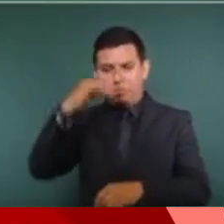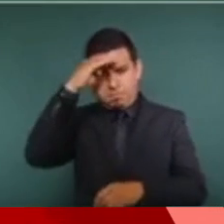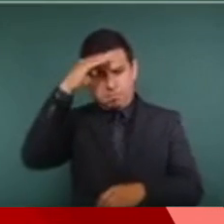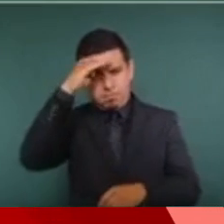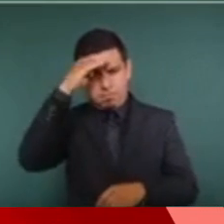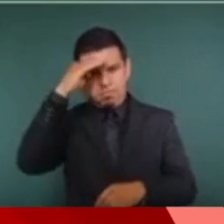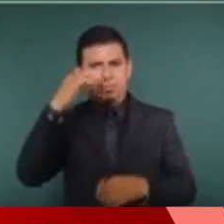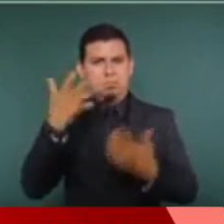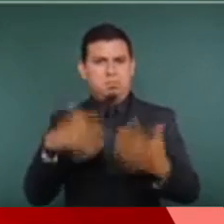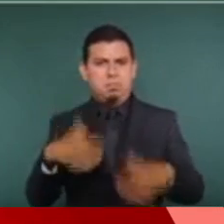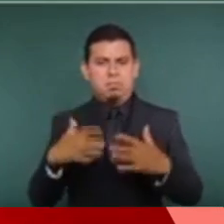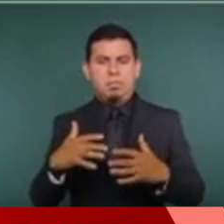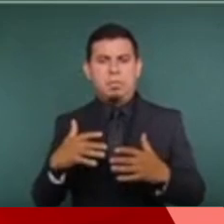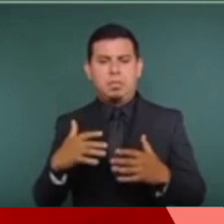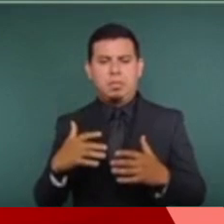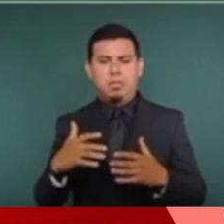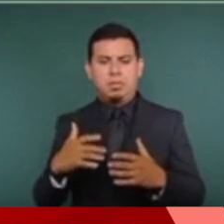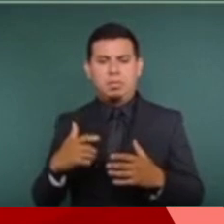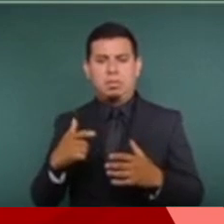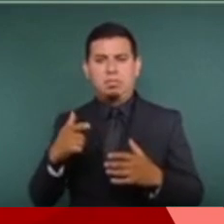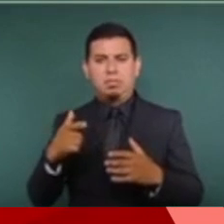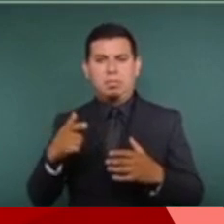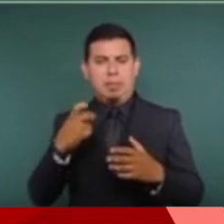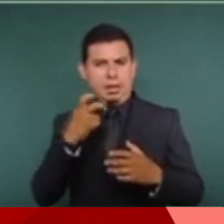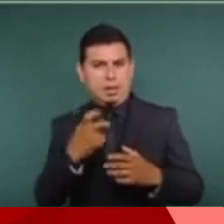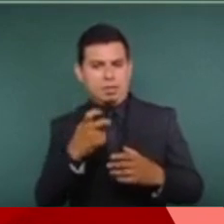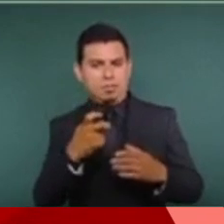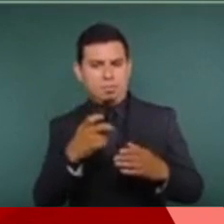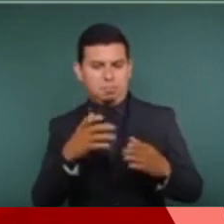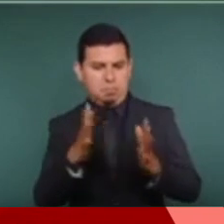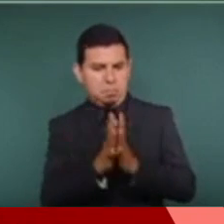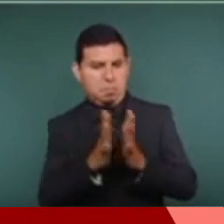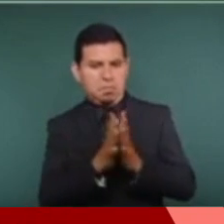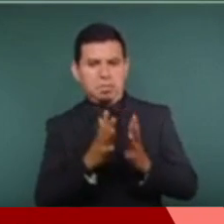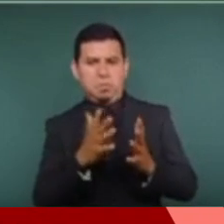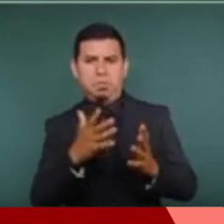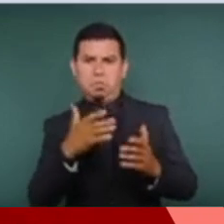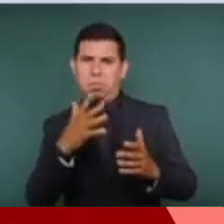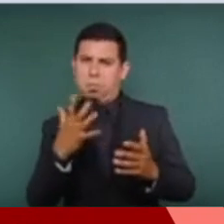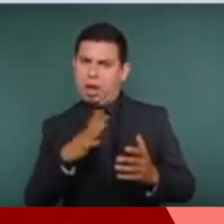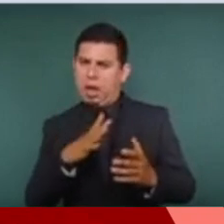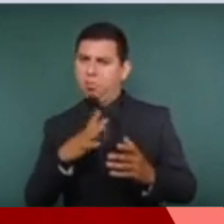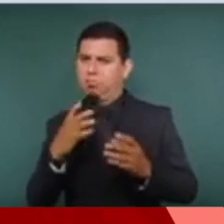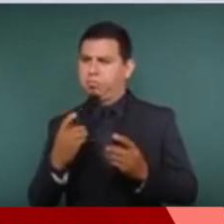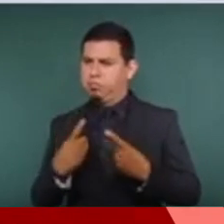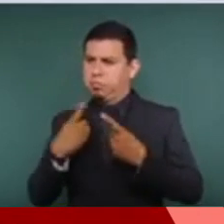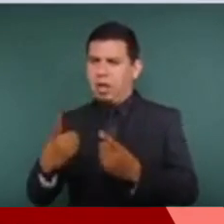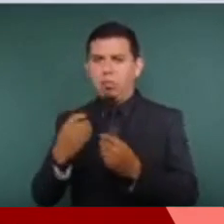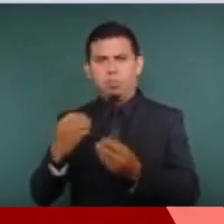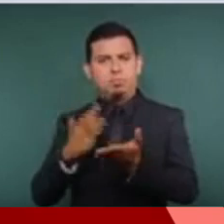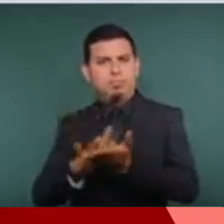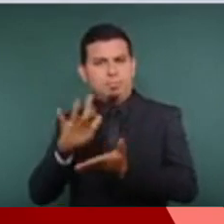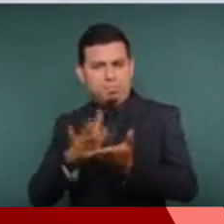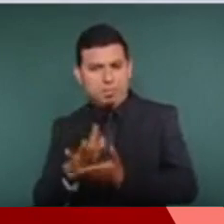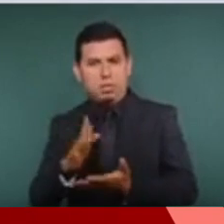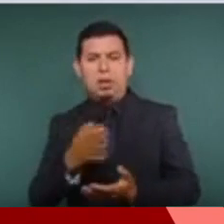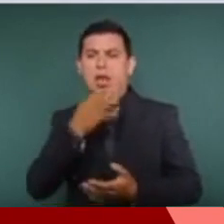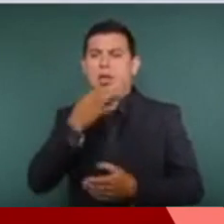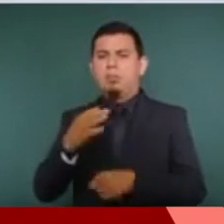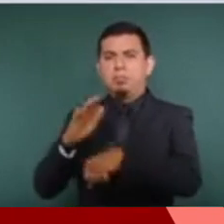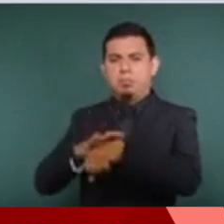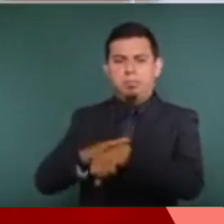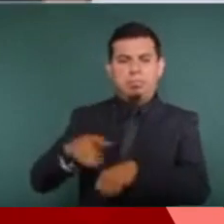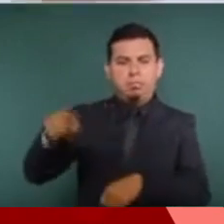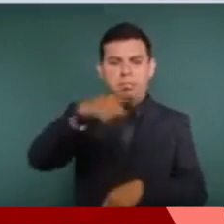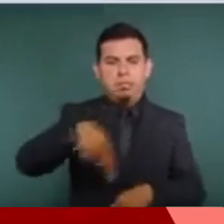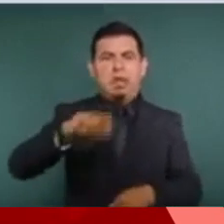las bondades del federalismo y su pacto fiscal. Habría que recordar por qué en los